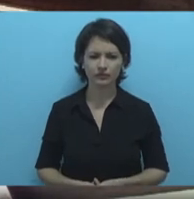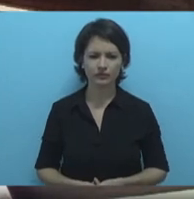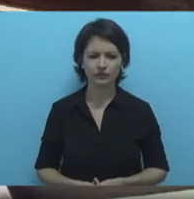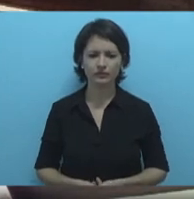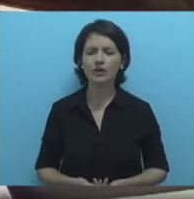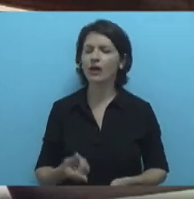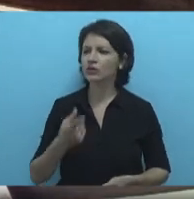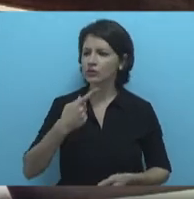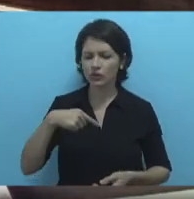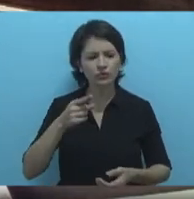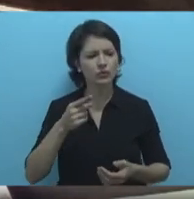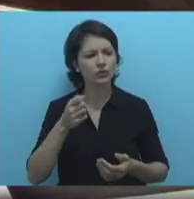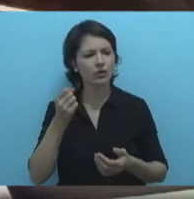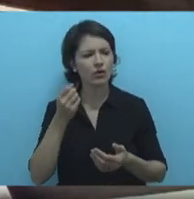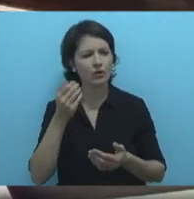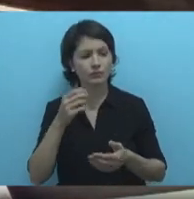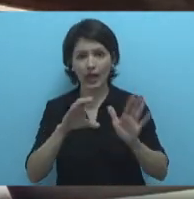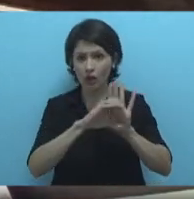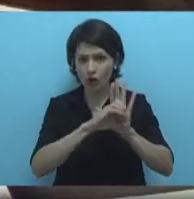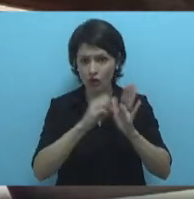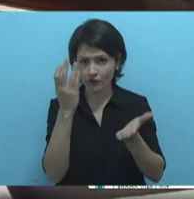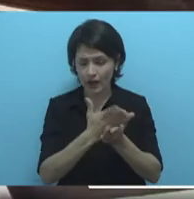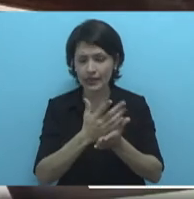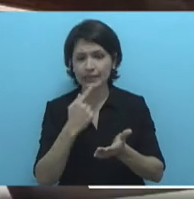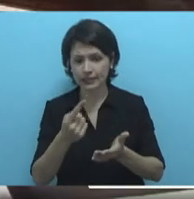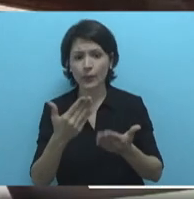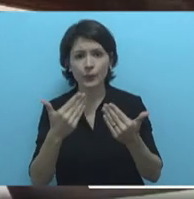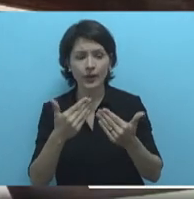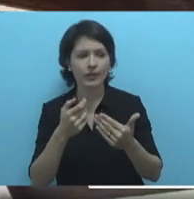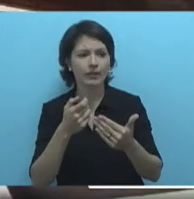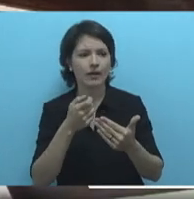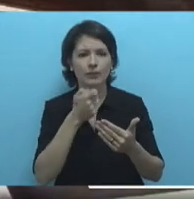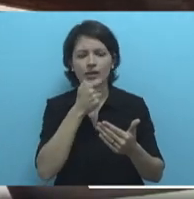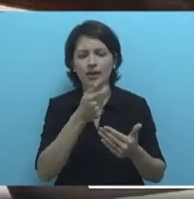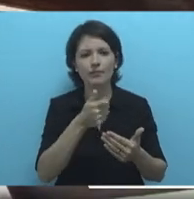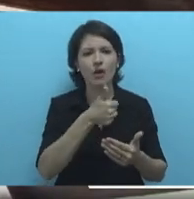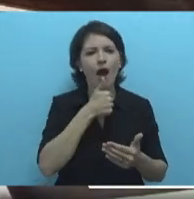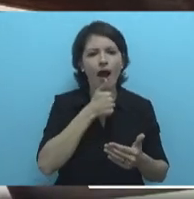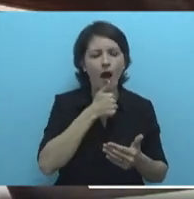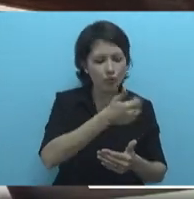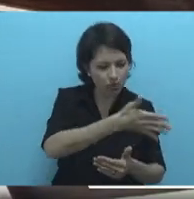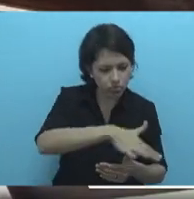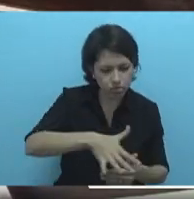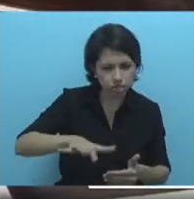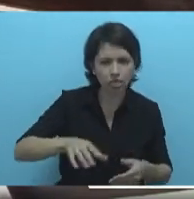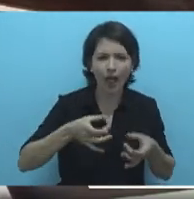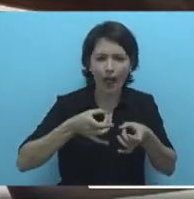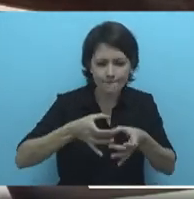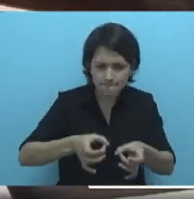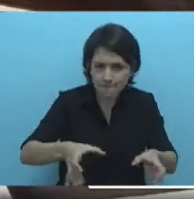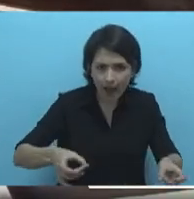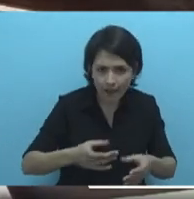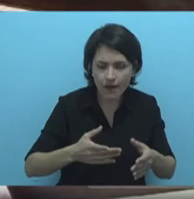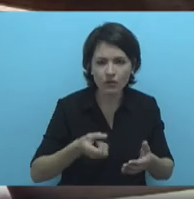al que daña al medio ambiente envenenando las aguas pero no teníamos nada acerca del envenenamiento